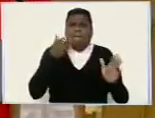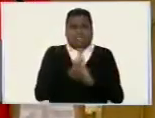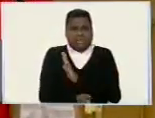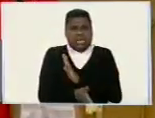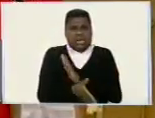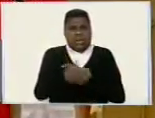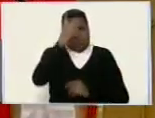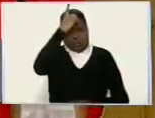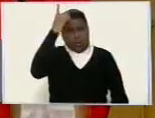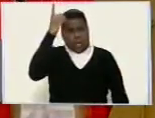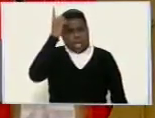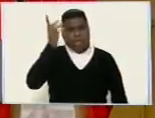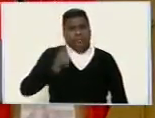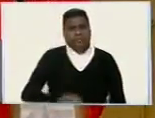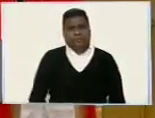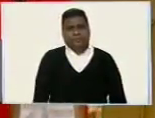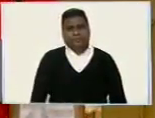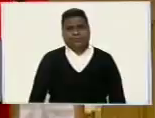camarada Diosdado Cabello.